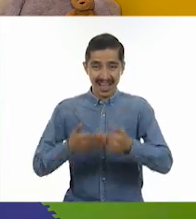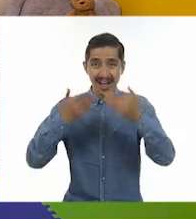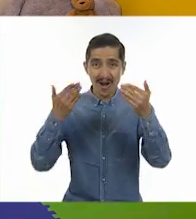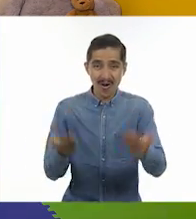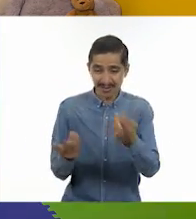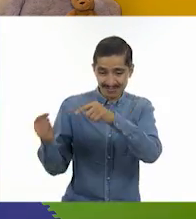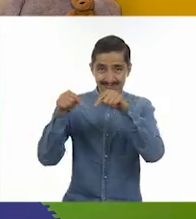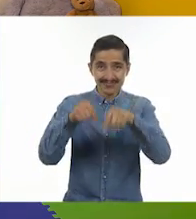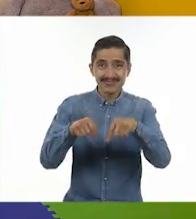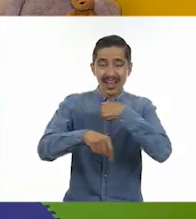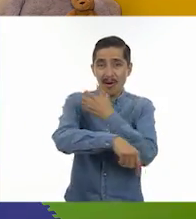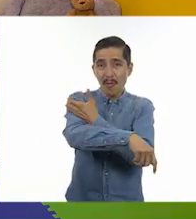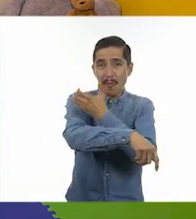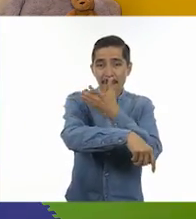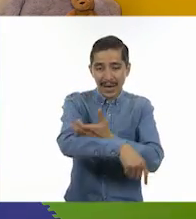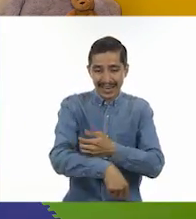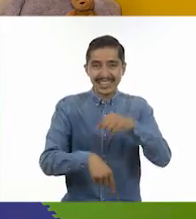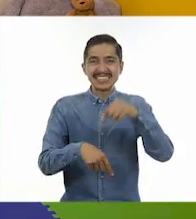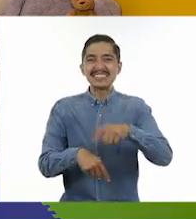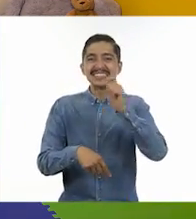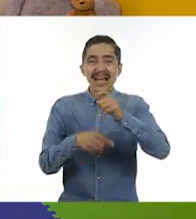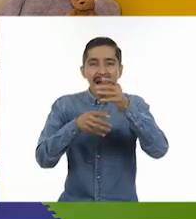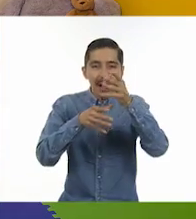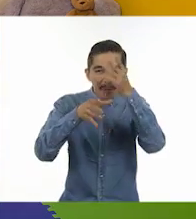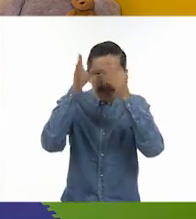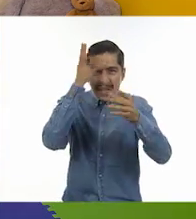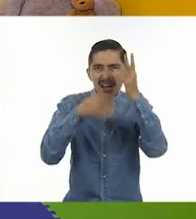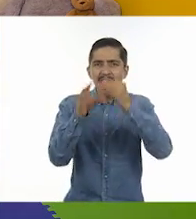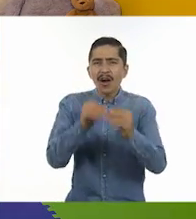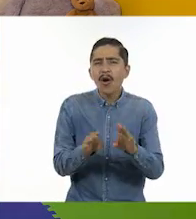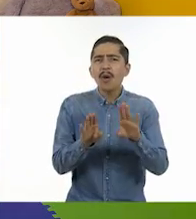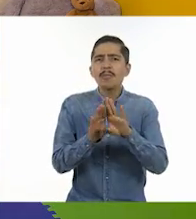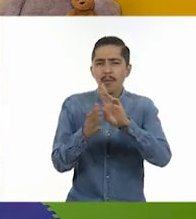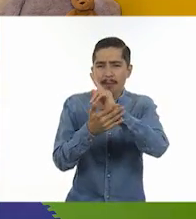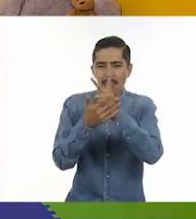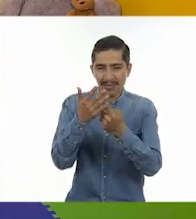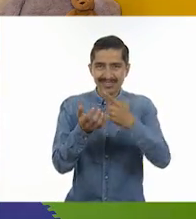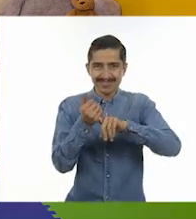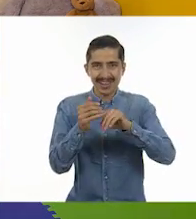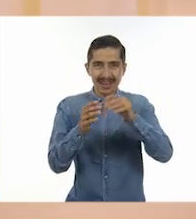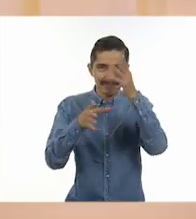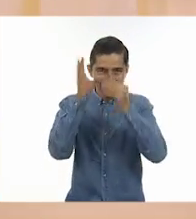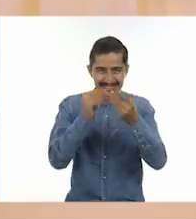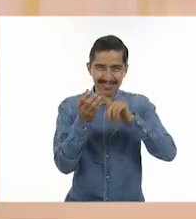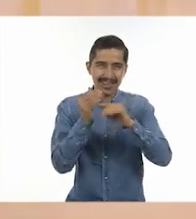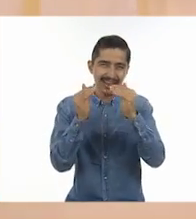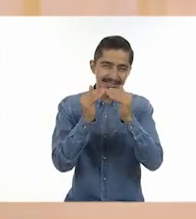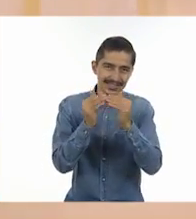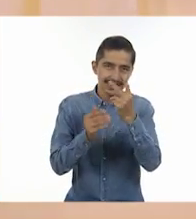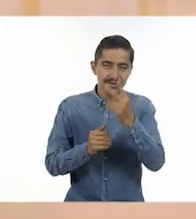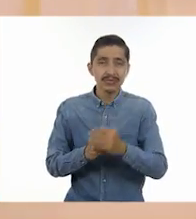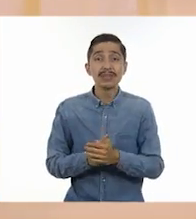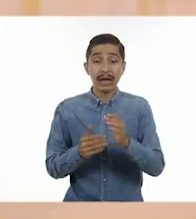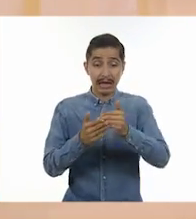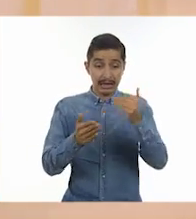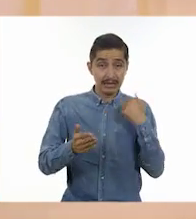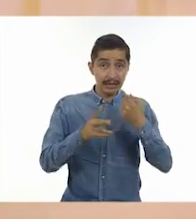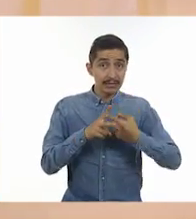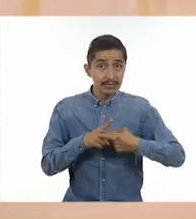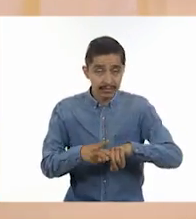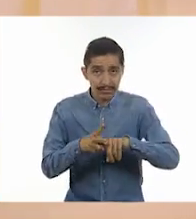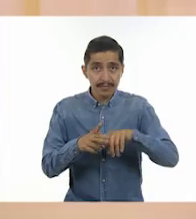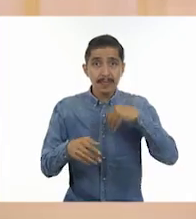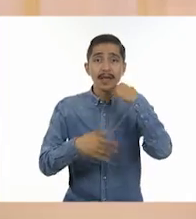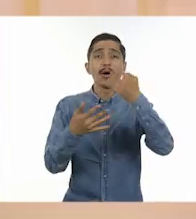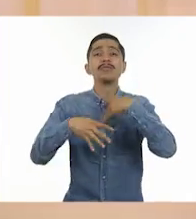y poder acompañarlos en esta aventura de aprender por medio de los programas de Aprende en Casa 2. Antes de continuar, queremos compartirles